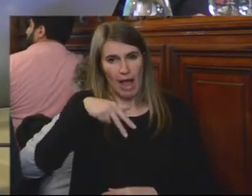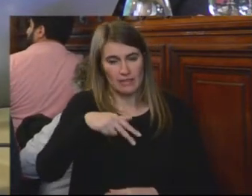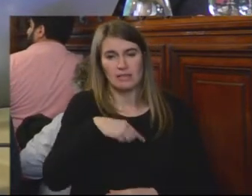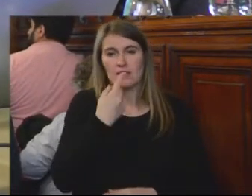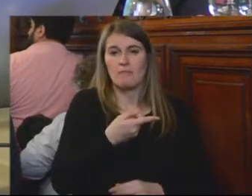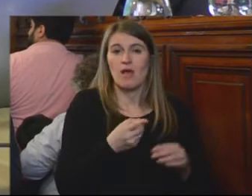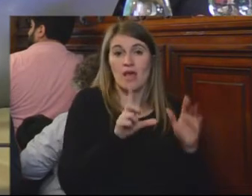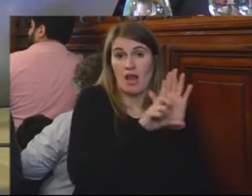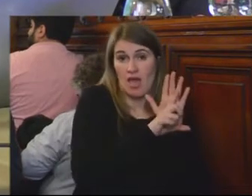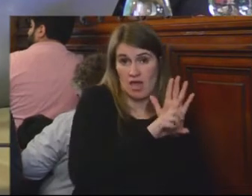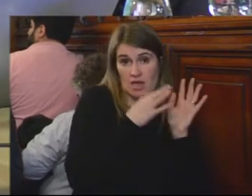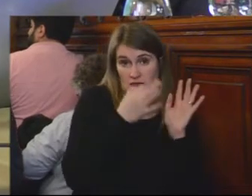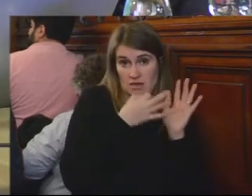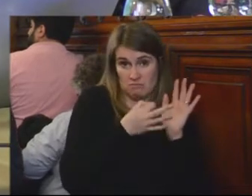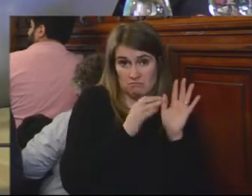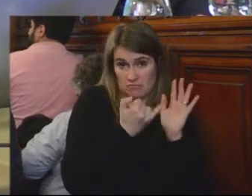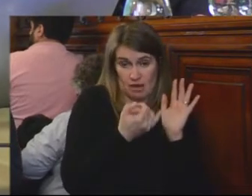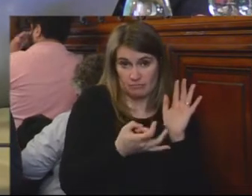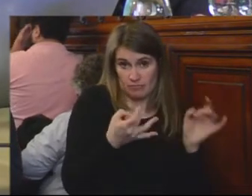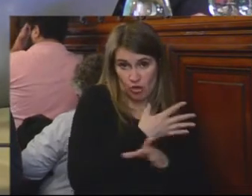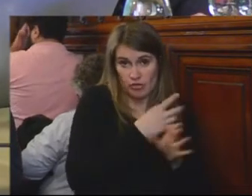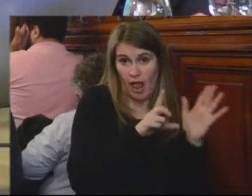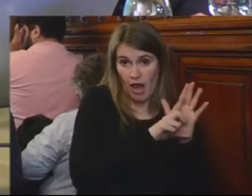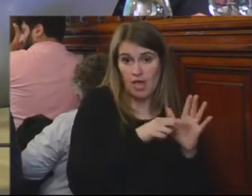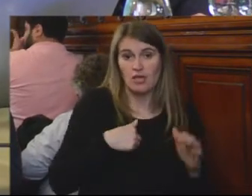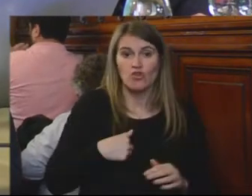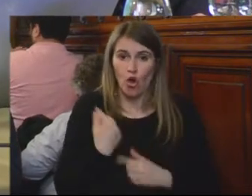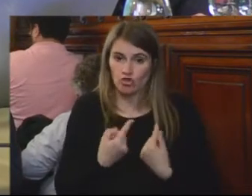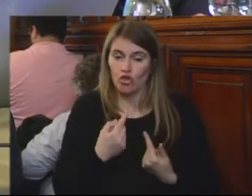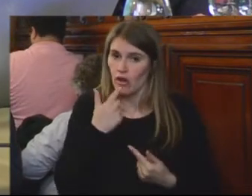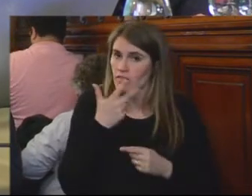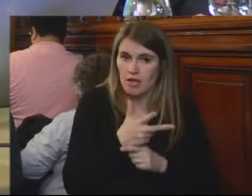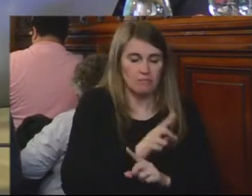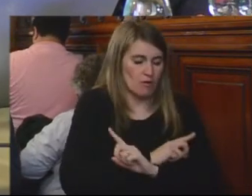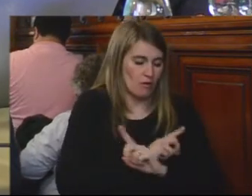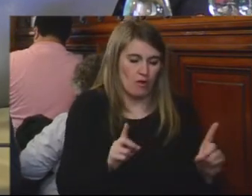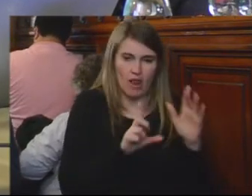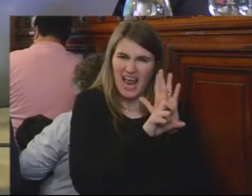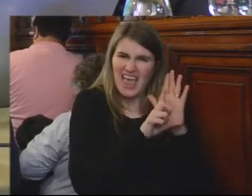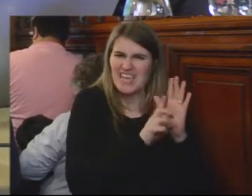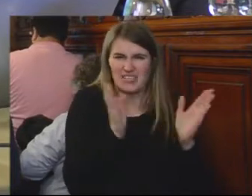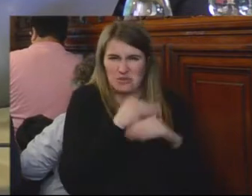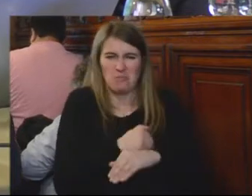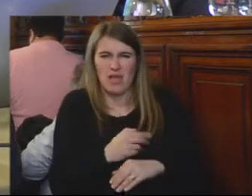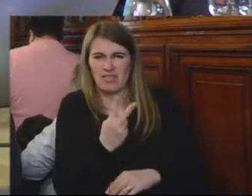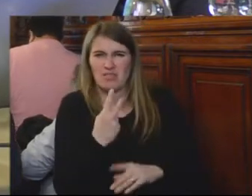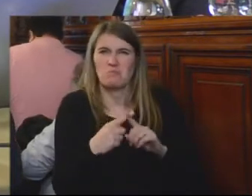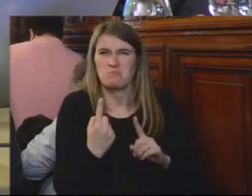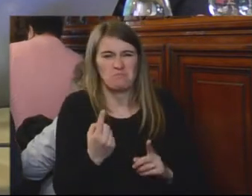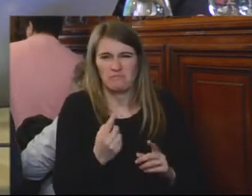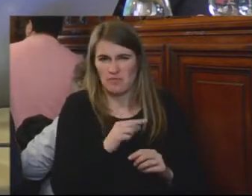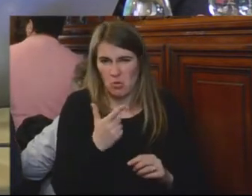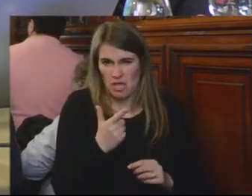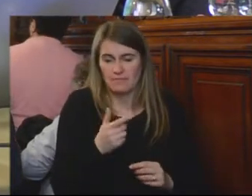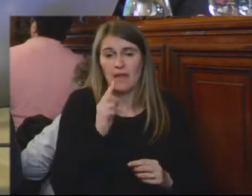ley en donde dijimos explícitamente que no era aplicable el 24 390 y necesitamos jurisprudencia